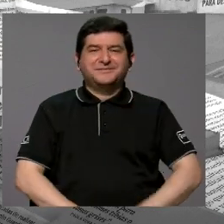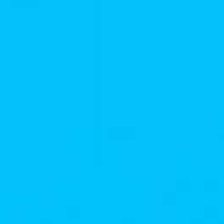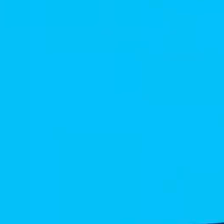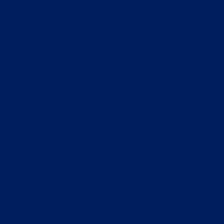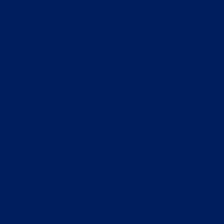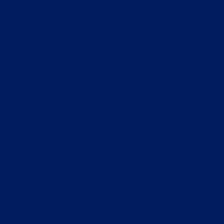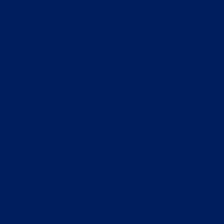Gracias.